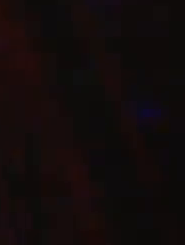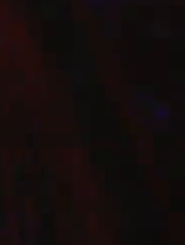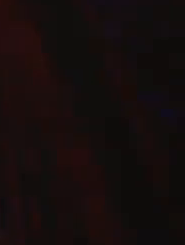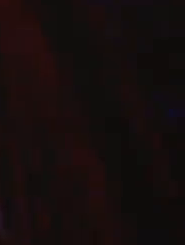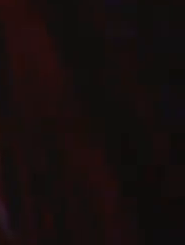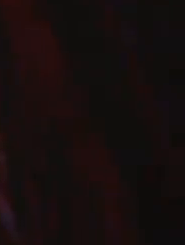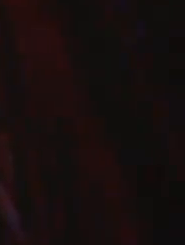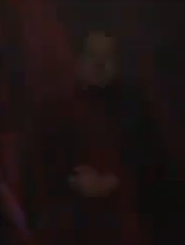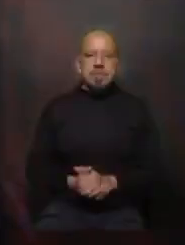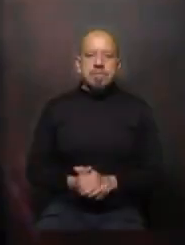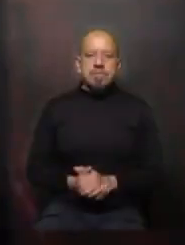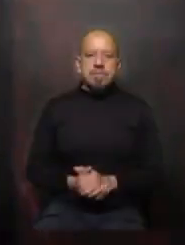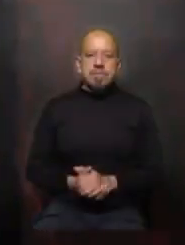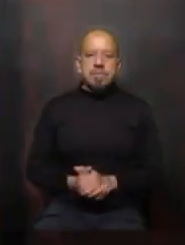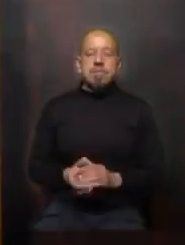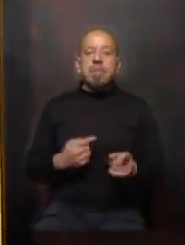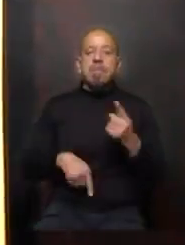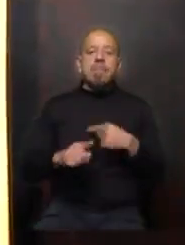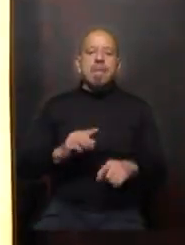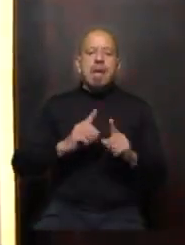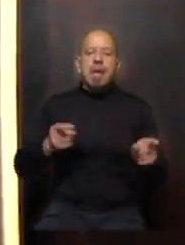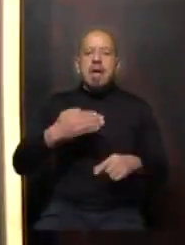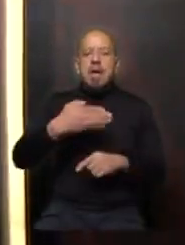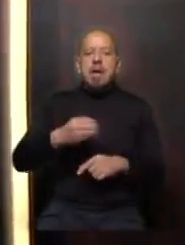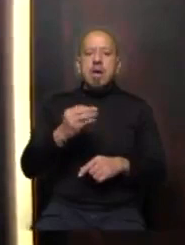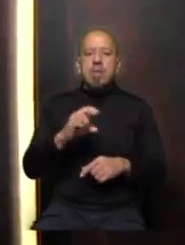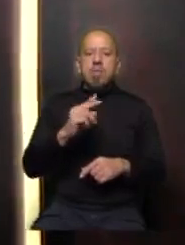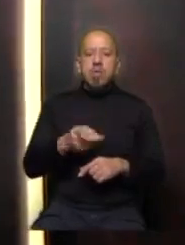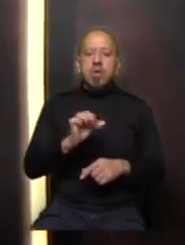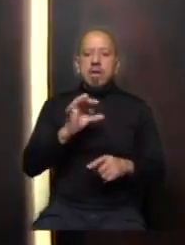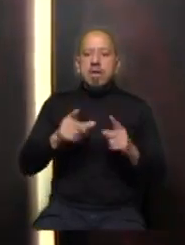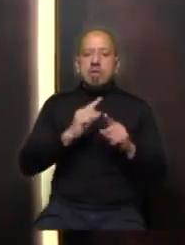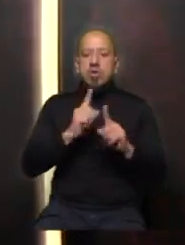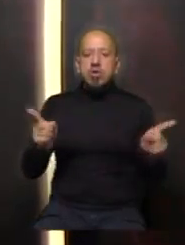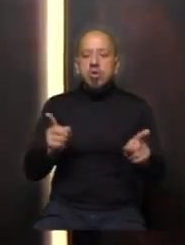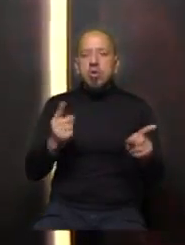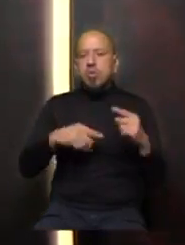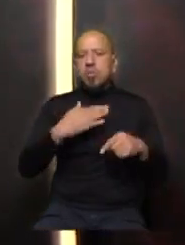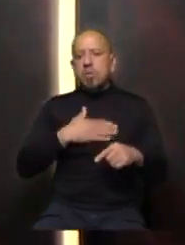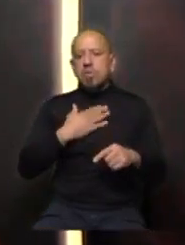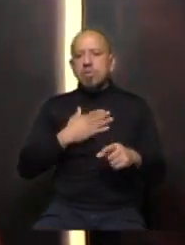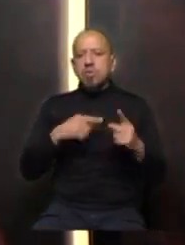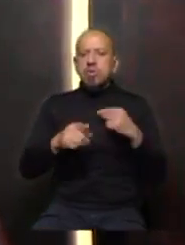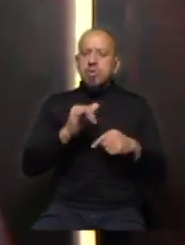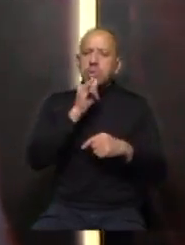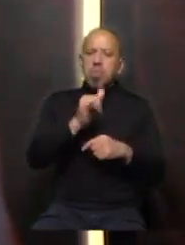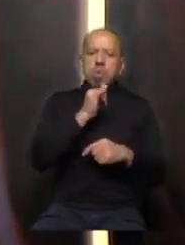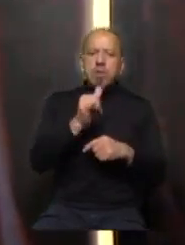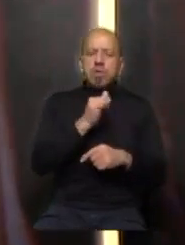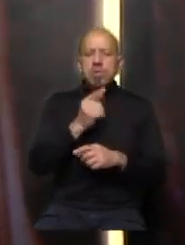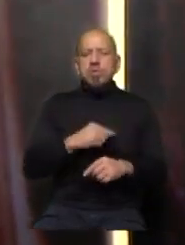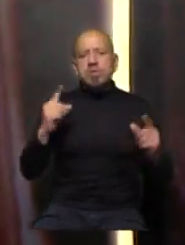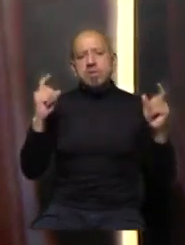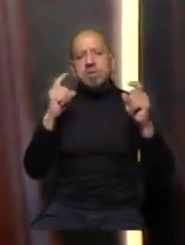a Jorge Luis Borges no le gustaba có escribía Horacio Quiroga decía que sus cuentos le resultaban difíciles de leer sin